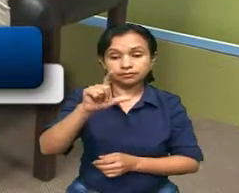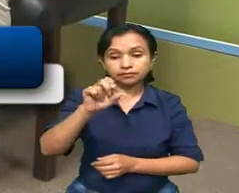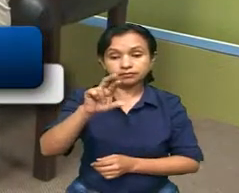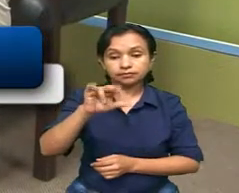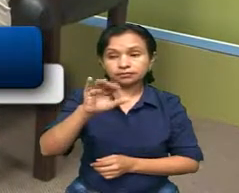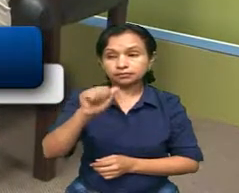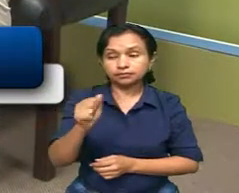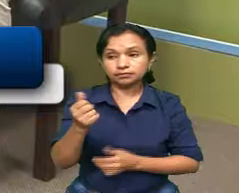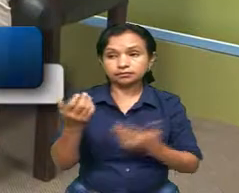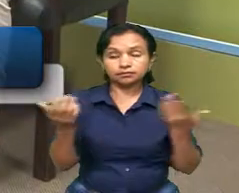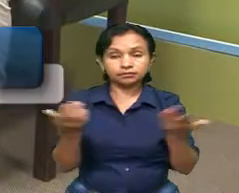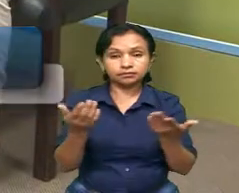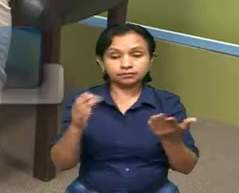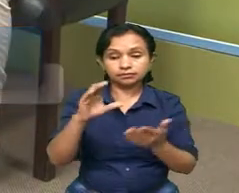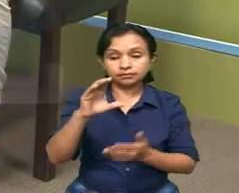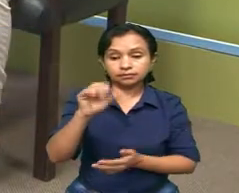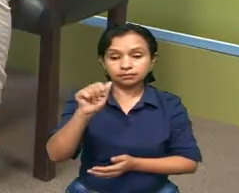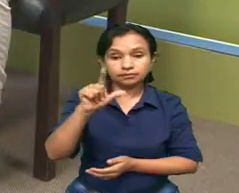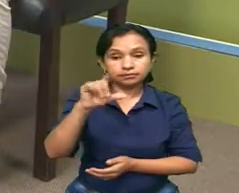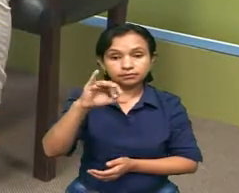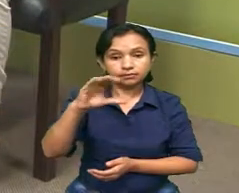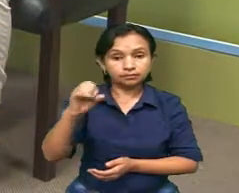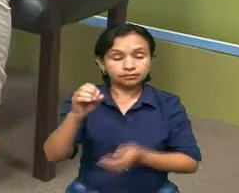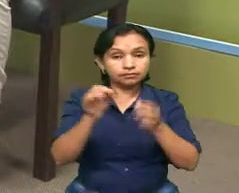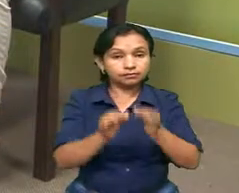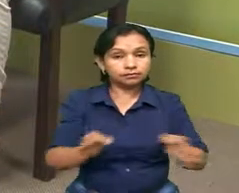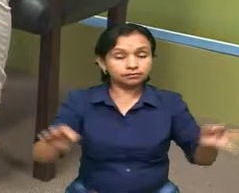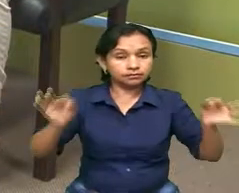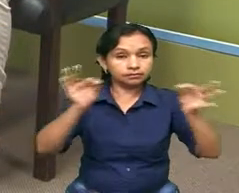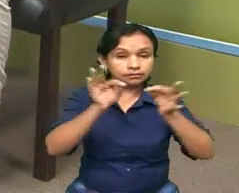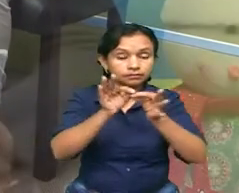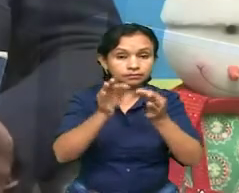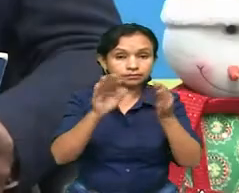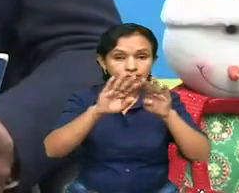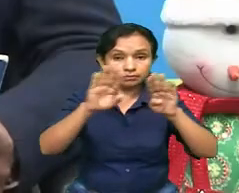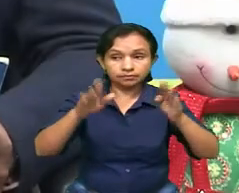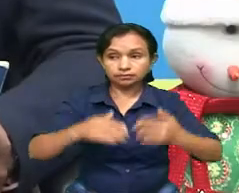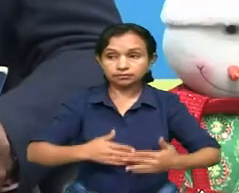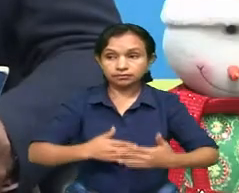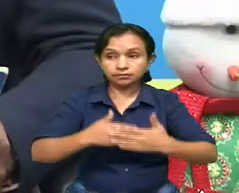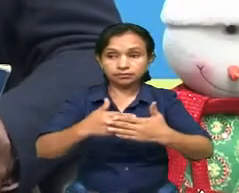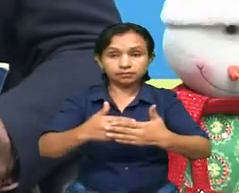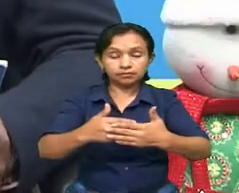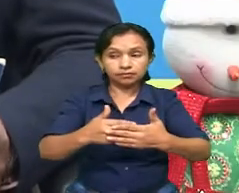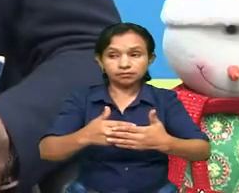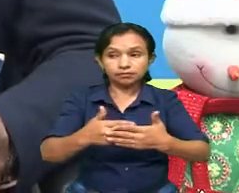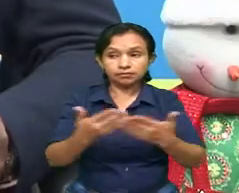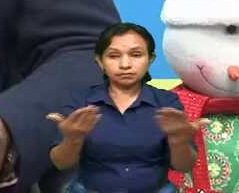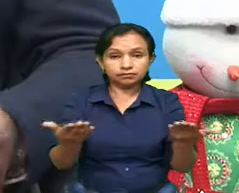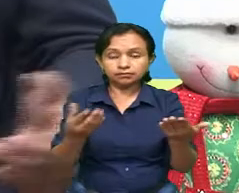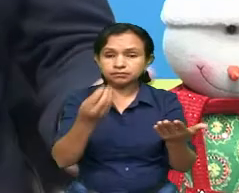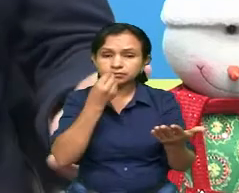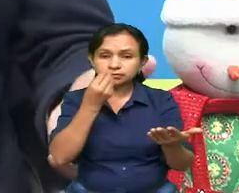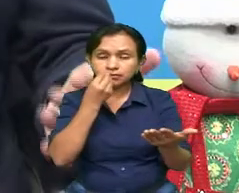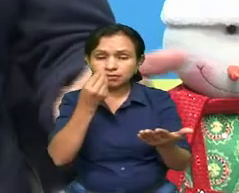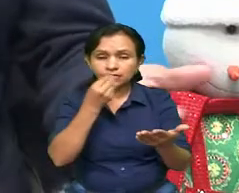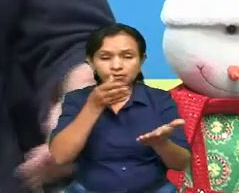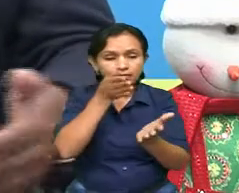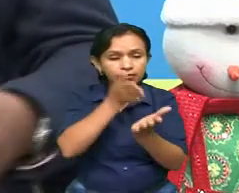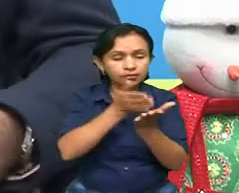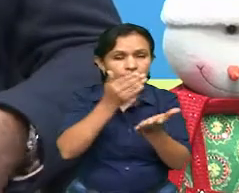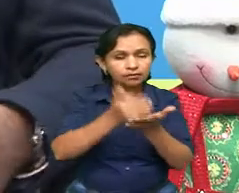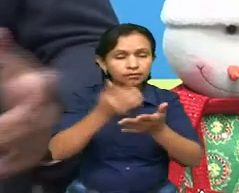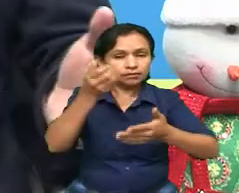paciente. El calcio tiene que ser fundamental, ¿verdad?, en esta etapa del embarazo. ¿Qué alimentos, aparte del queso y la